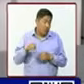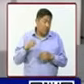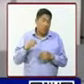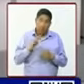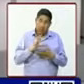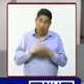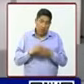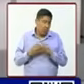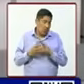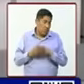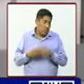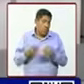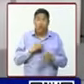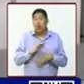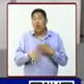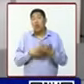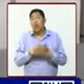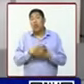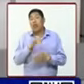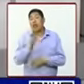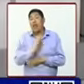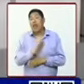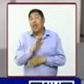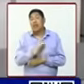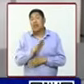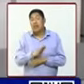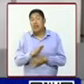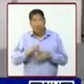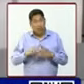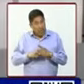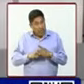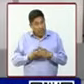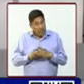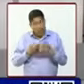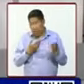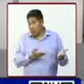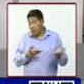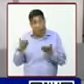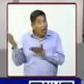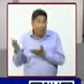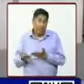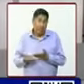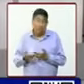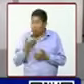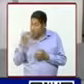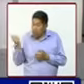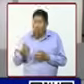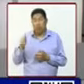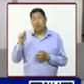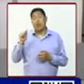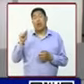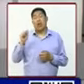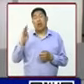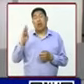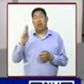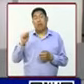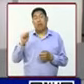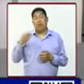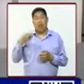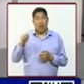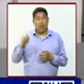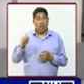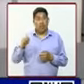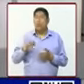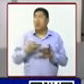lo contaba, durante toda la tarde estuvimos tratando de generar este traslado para poder tener un lugar mejor para Abraham, pero lo cierto es que el